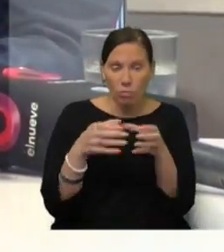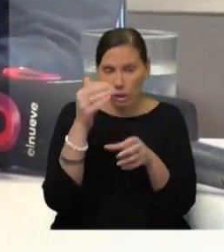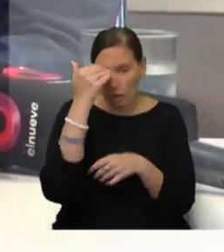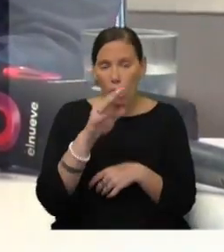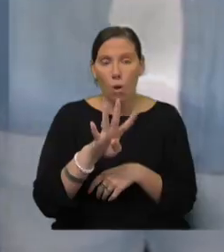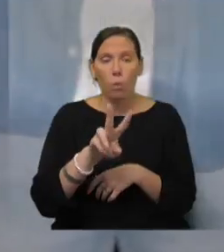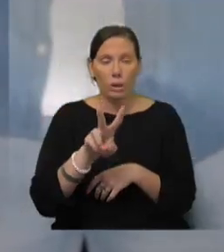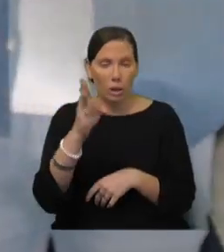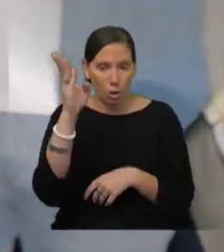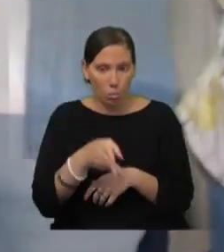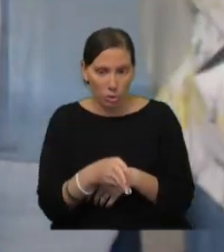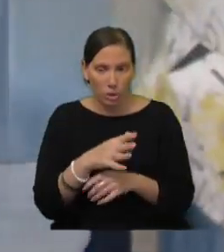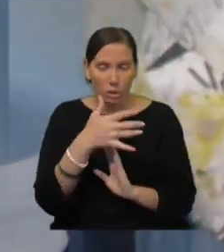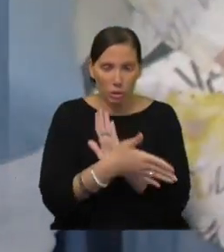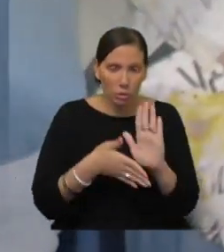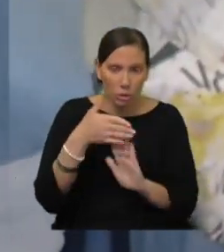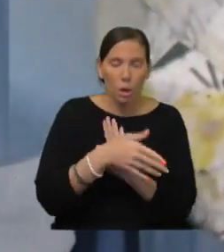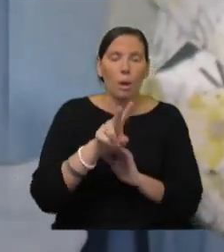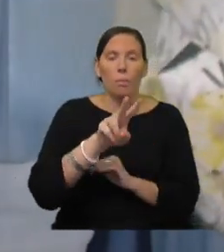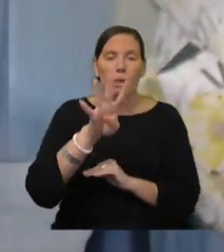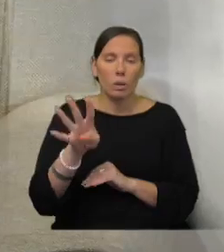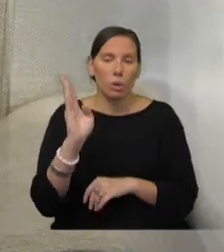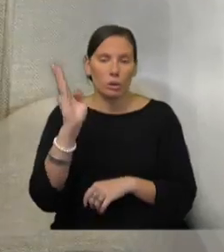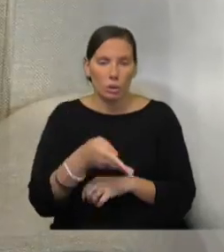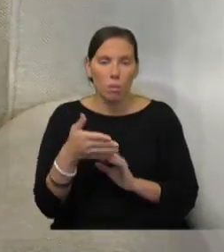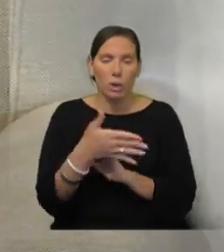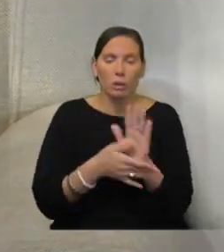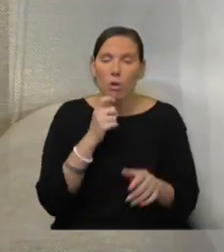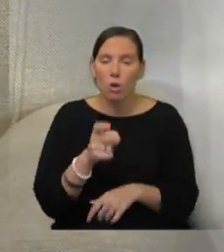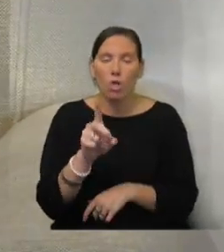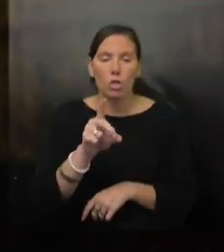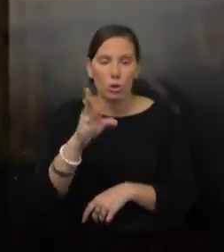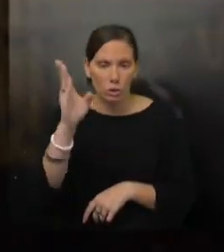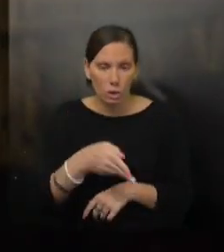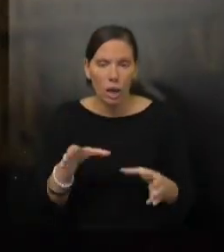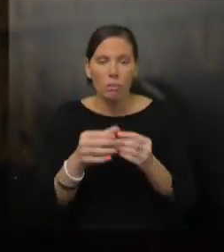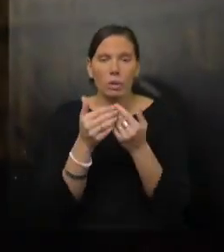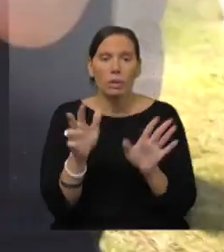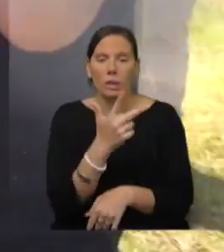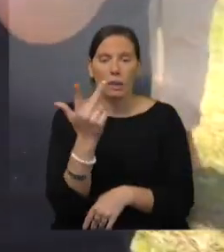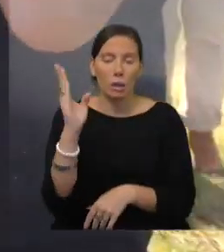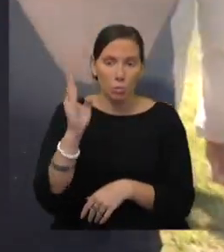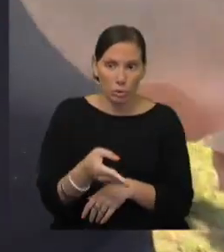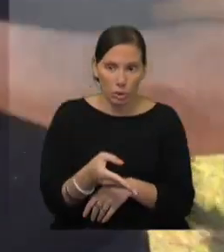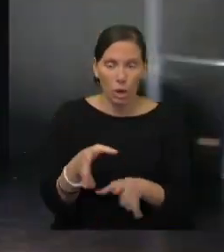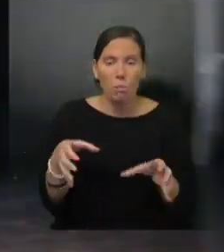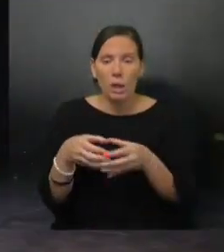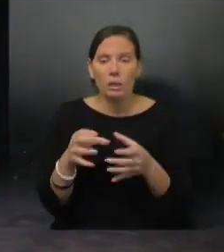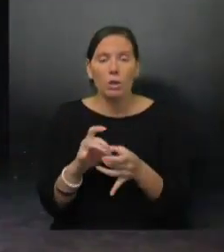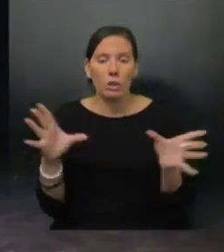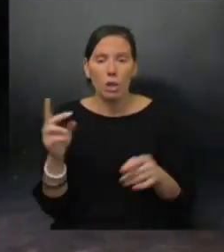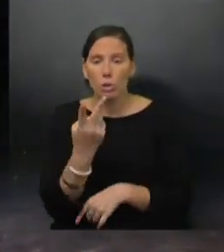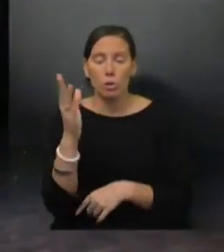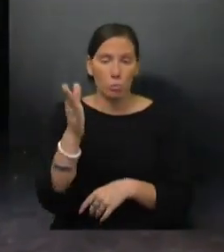42 por el Partido Nacional tiene 2% el partido Colorado 12 por Cabildo abierto 3% el partido independiente